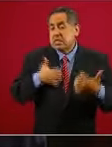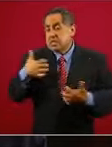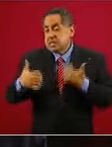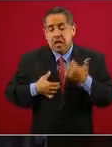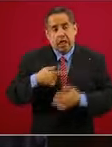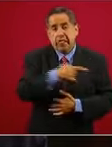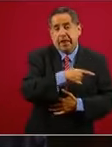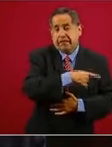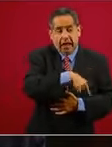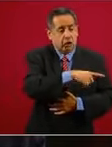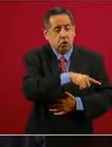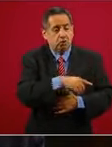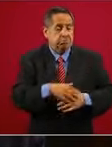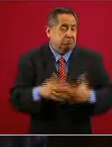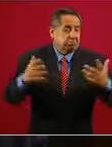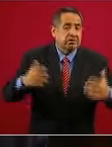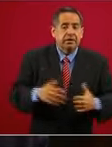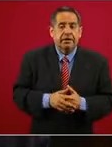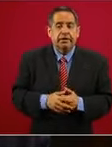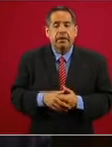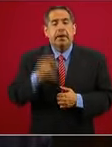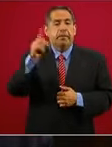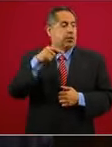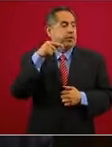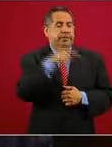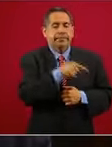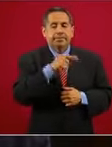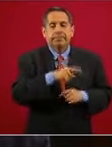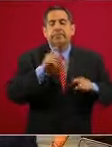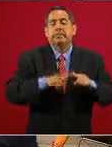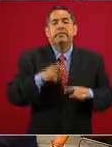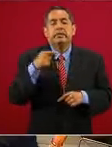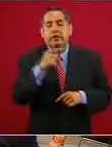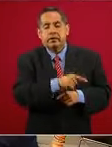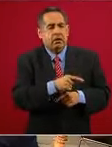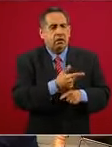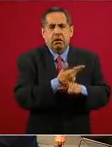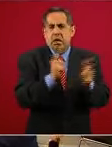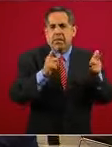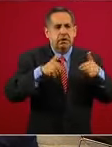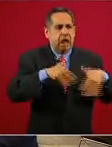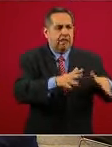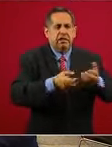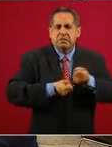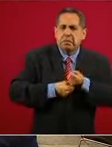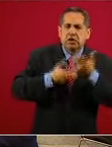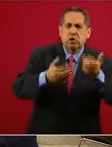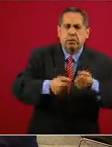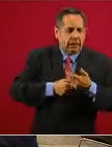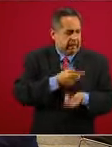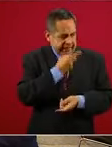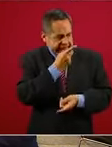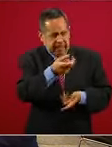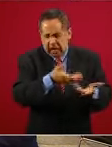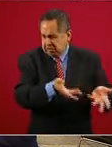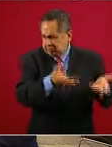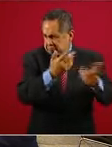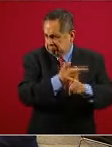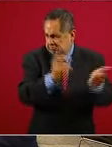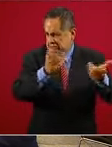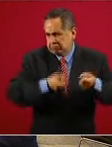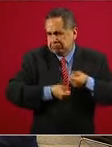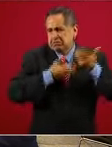embargo, gozan de una absoluta libertad de expresión y ello es